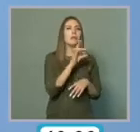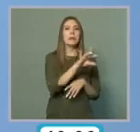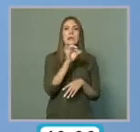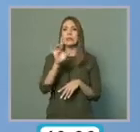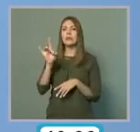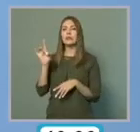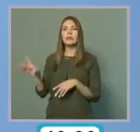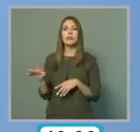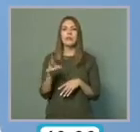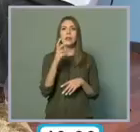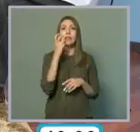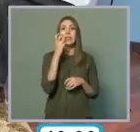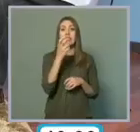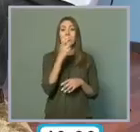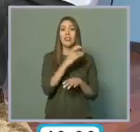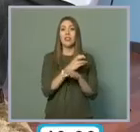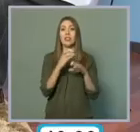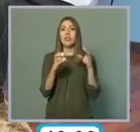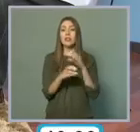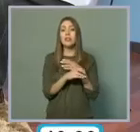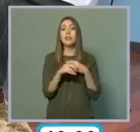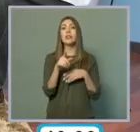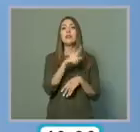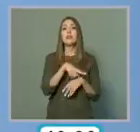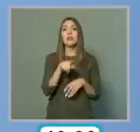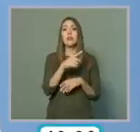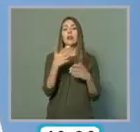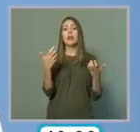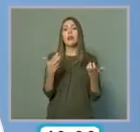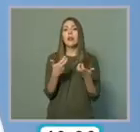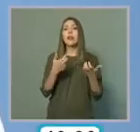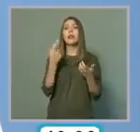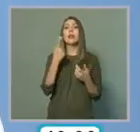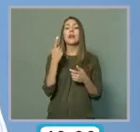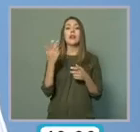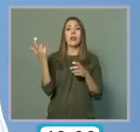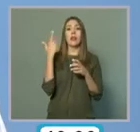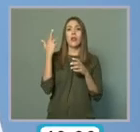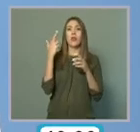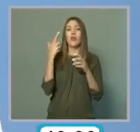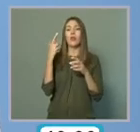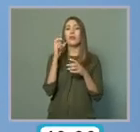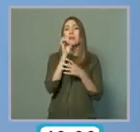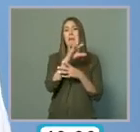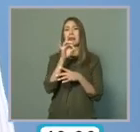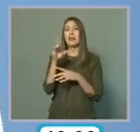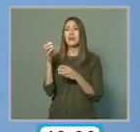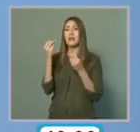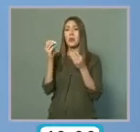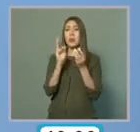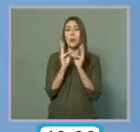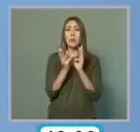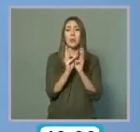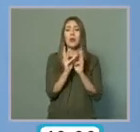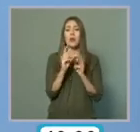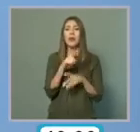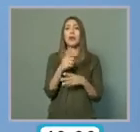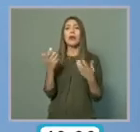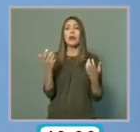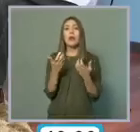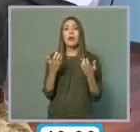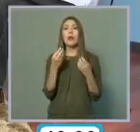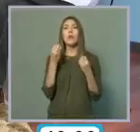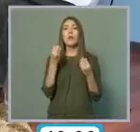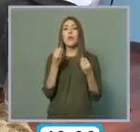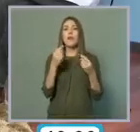Bueno, este tipo de fenómeno es lo que ha hecho, entre otras cosas, que los audios que hoy circulan tanto en WhatsApp se estén haciendo tan comunes